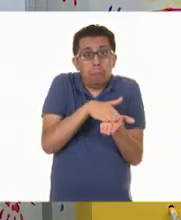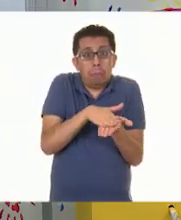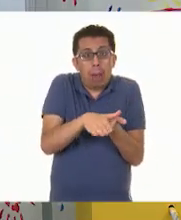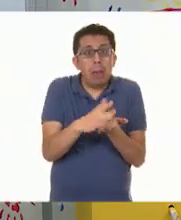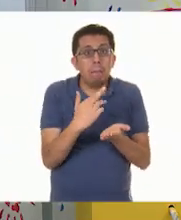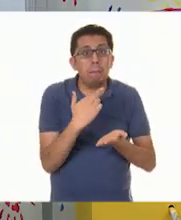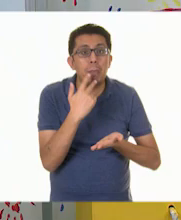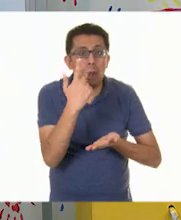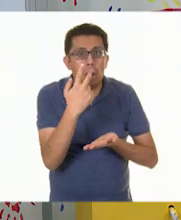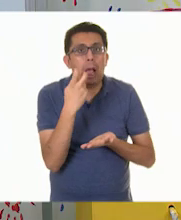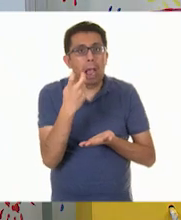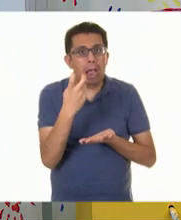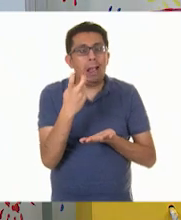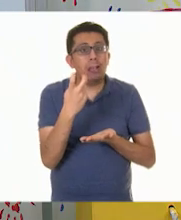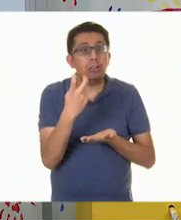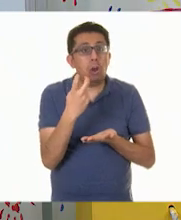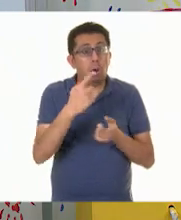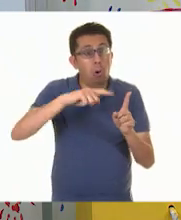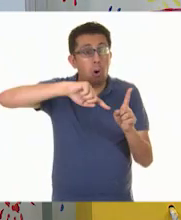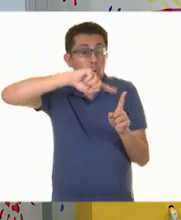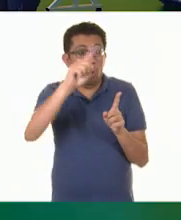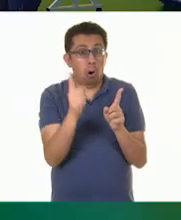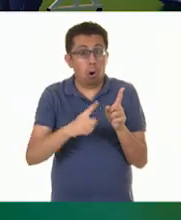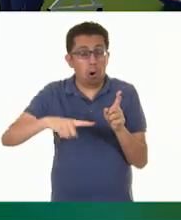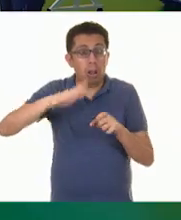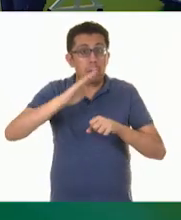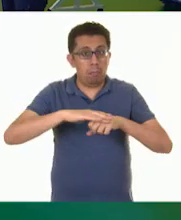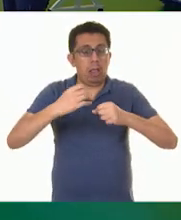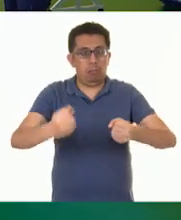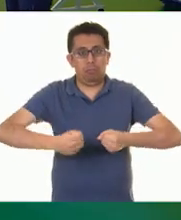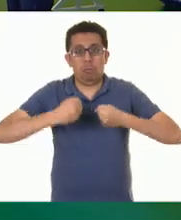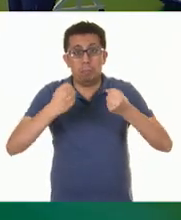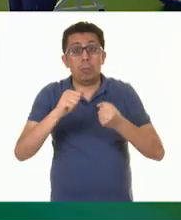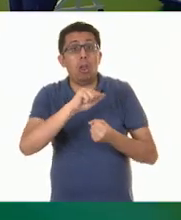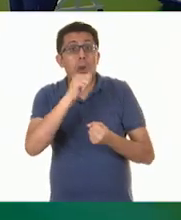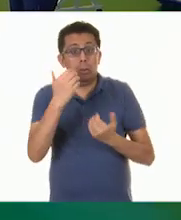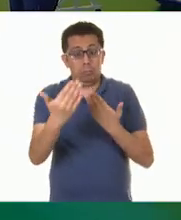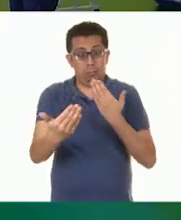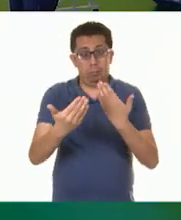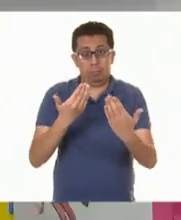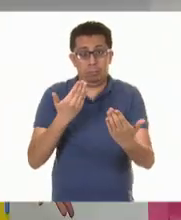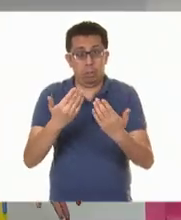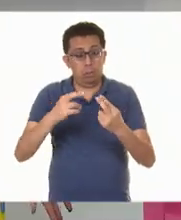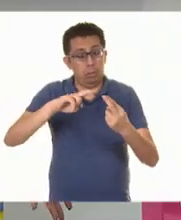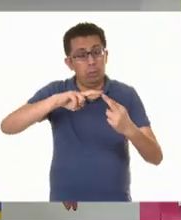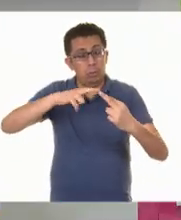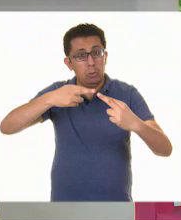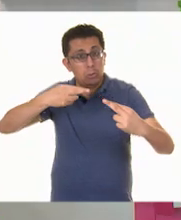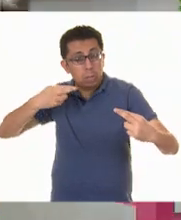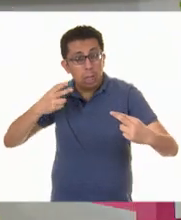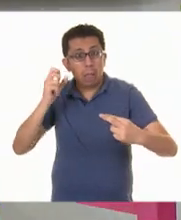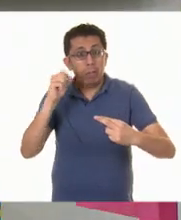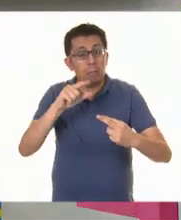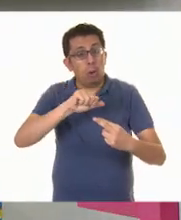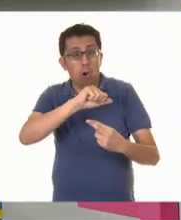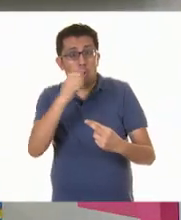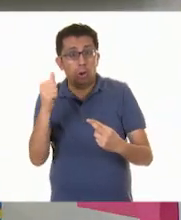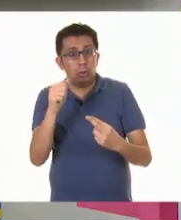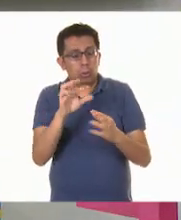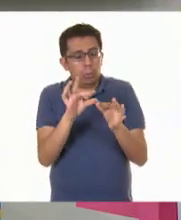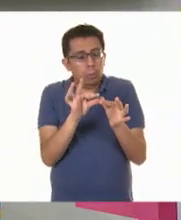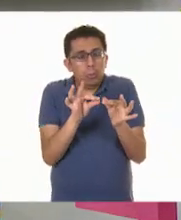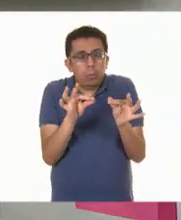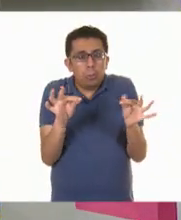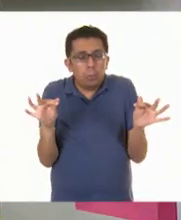fuertes. Y, por ejemplo, del estambre al hilo de costura. Y ahí también hay un montón de diferencia, profe Ezequiel,